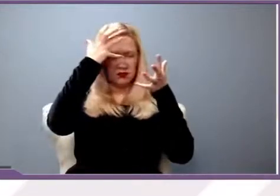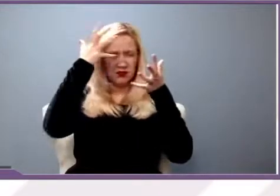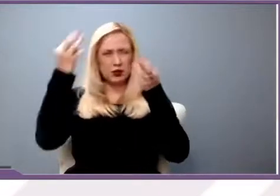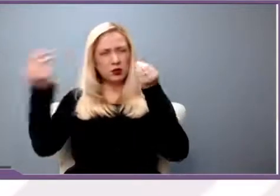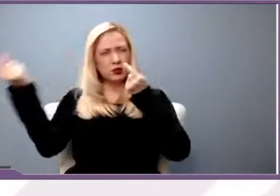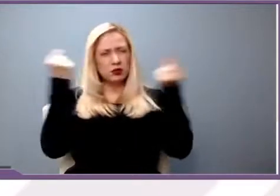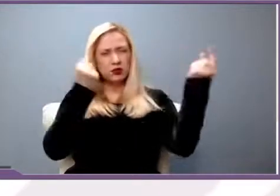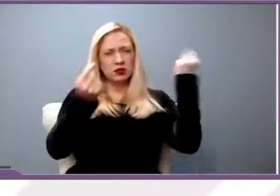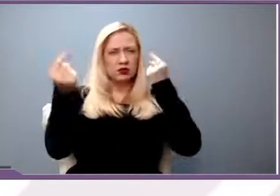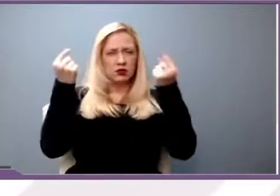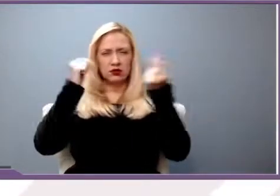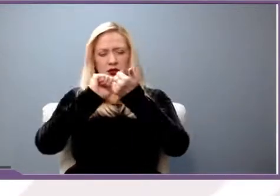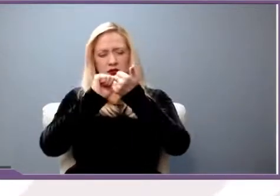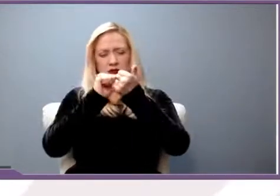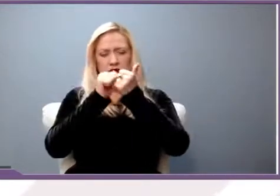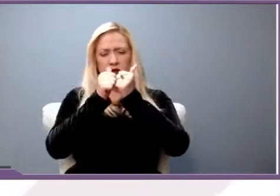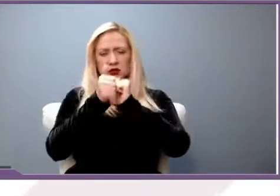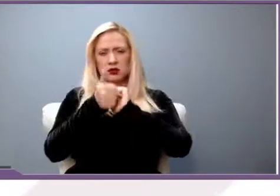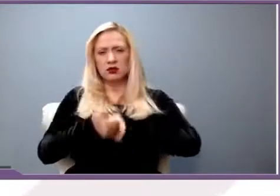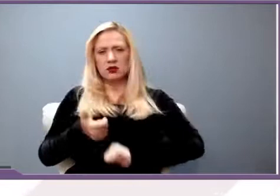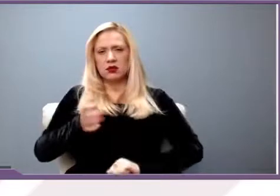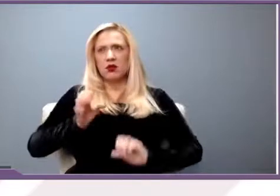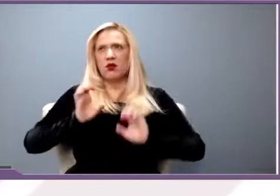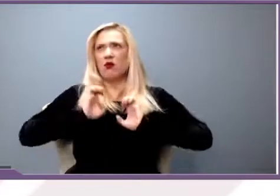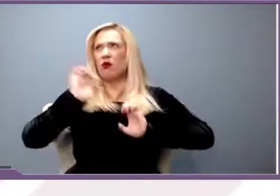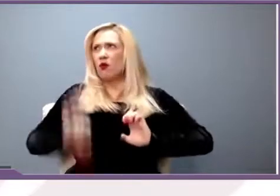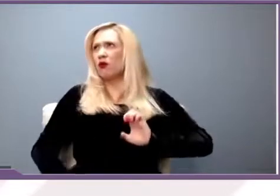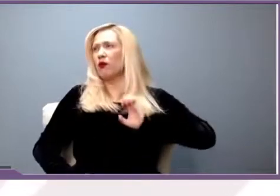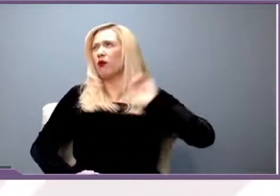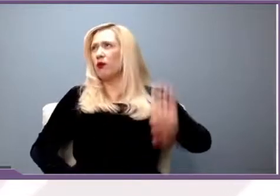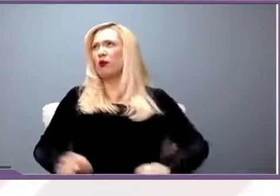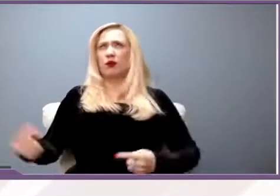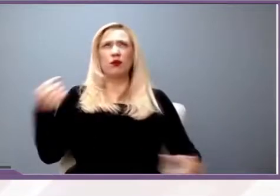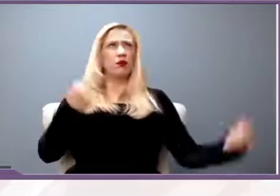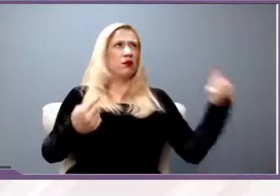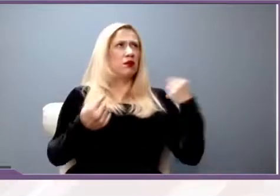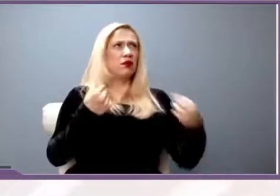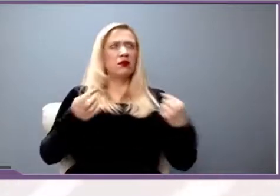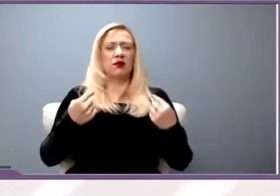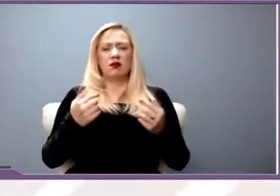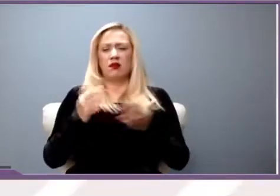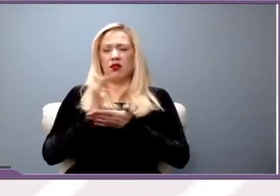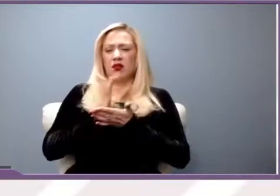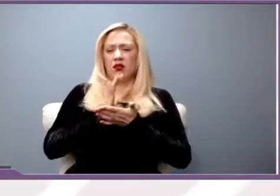de odio y todo ese rechazo cuando estás defendiendo tu derecho a ser en este mundo?